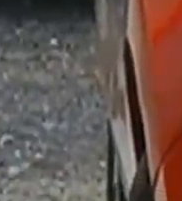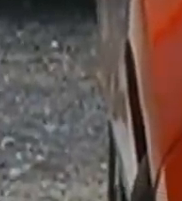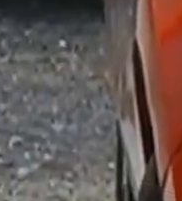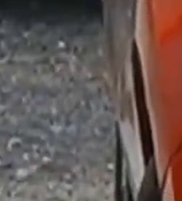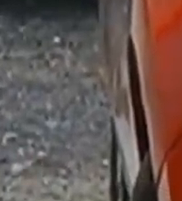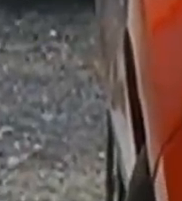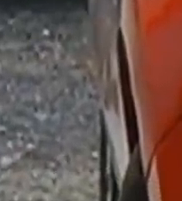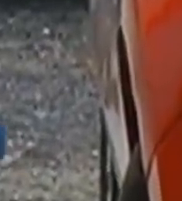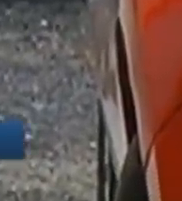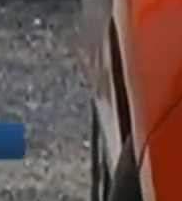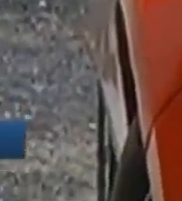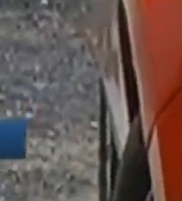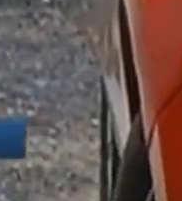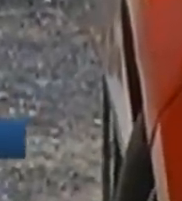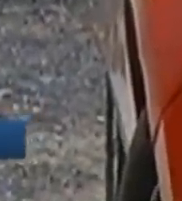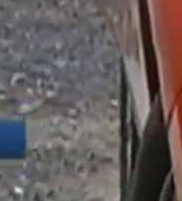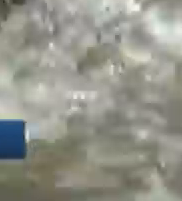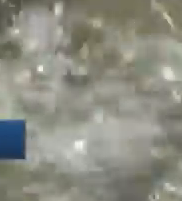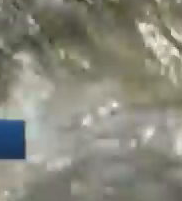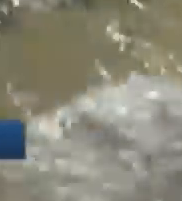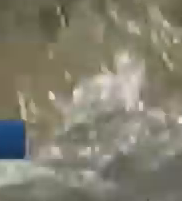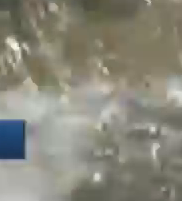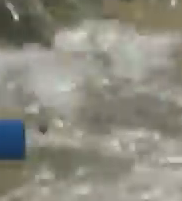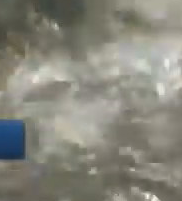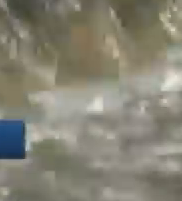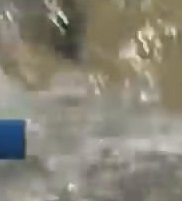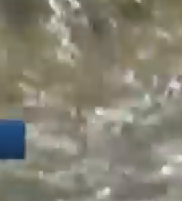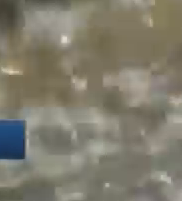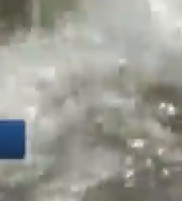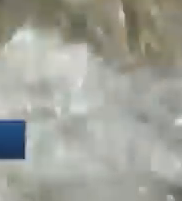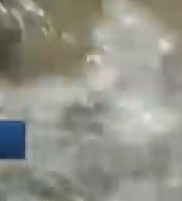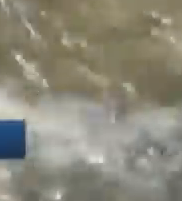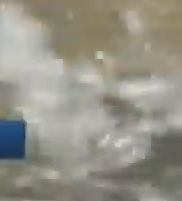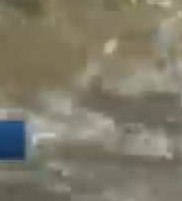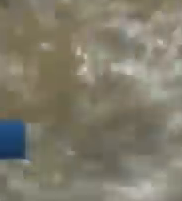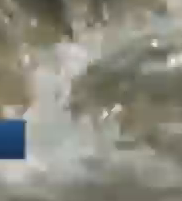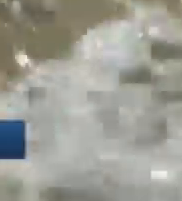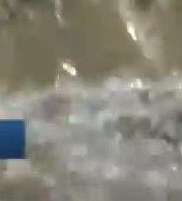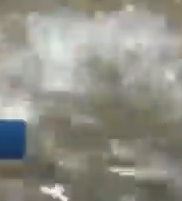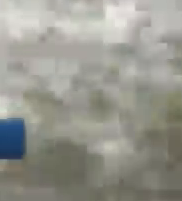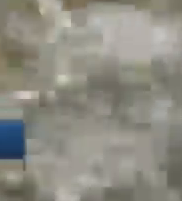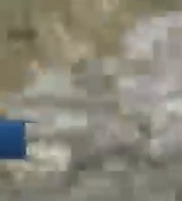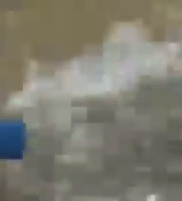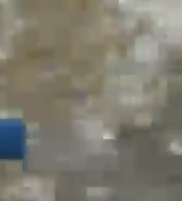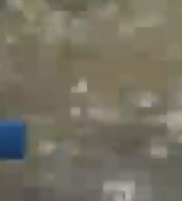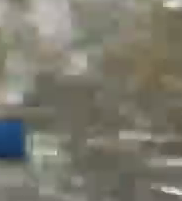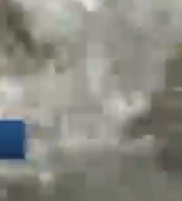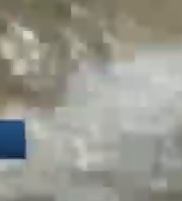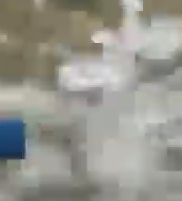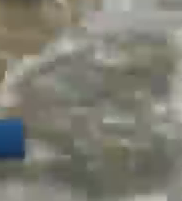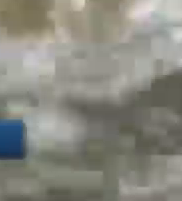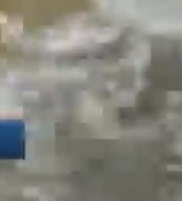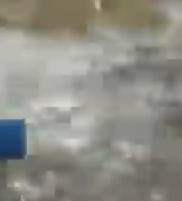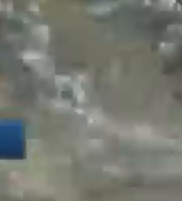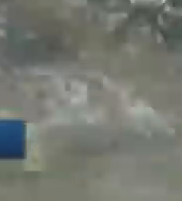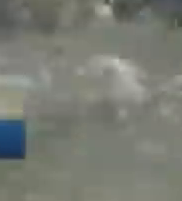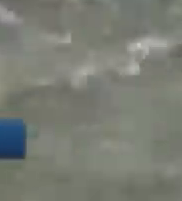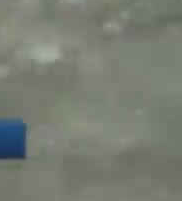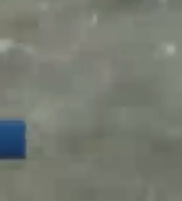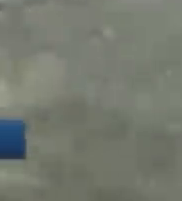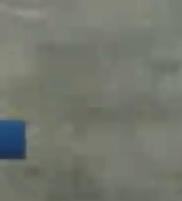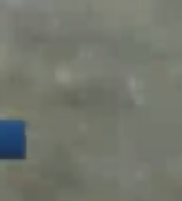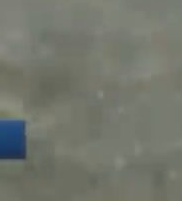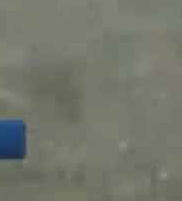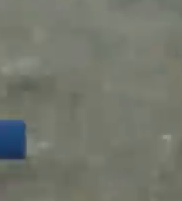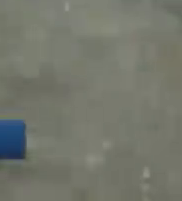Más adelante, en la noticia en la comunidad, moradores de un sector del suroeste de Guayaquil piden la